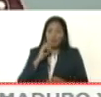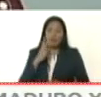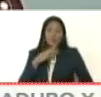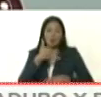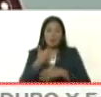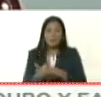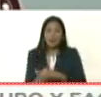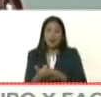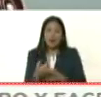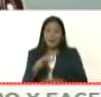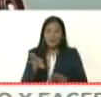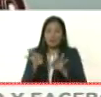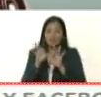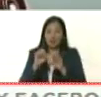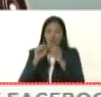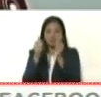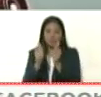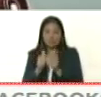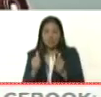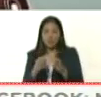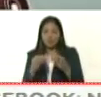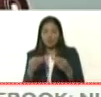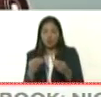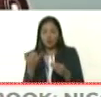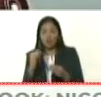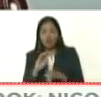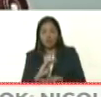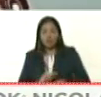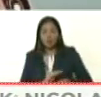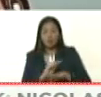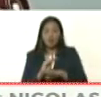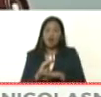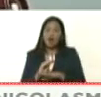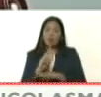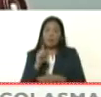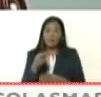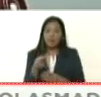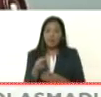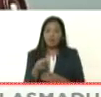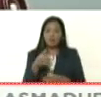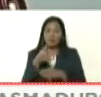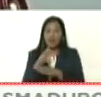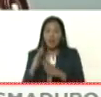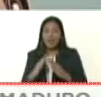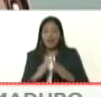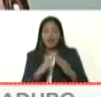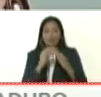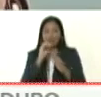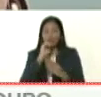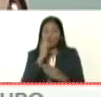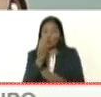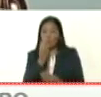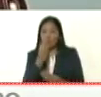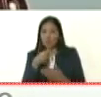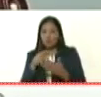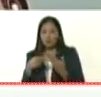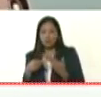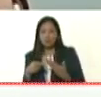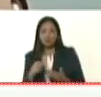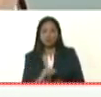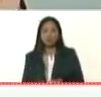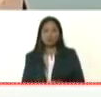sino se genera todo un sistema de referencia, el sistema de protección, presidente, a casas de alimentación, comedores